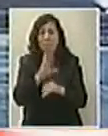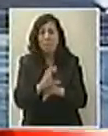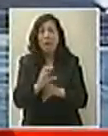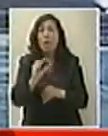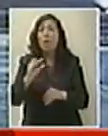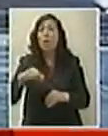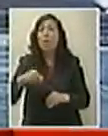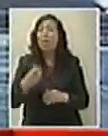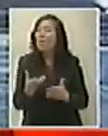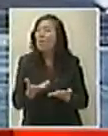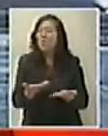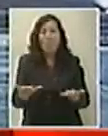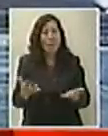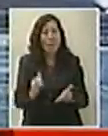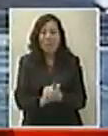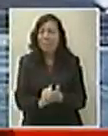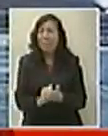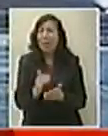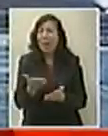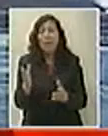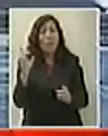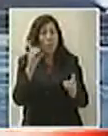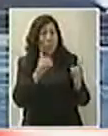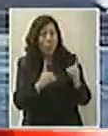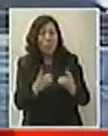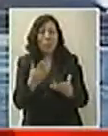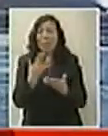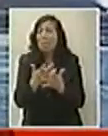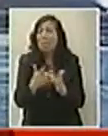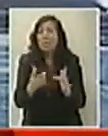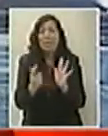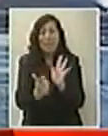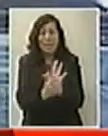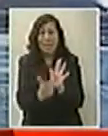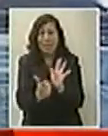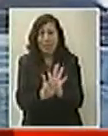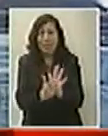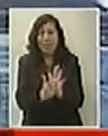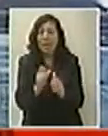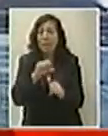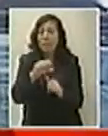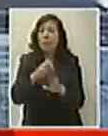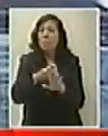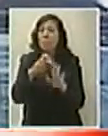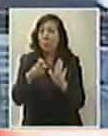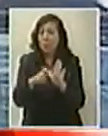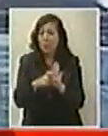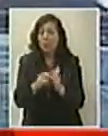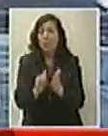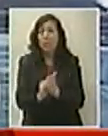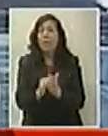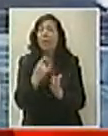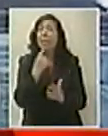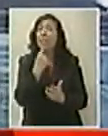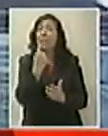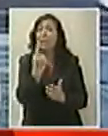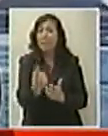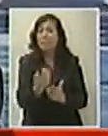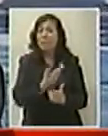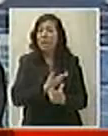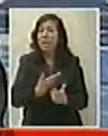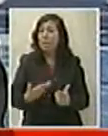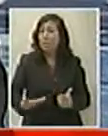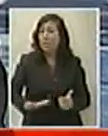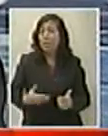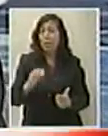Hay inconsistencias, hay dudas, hay vacíos legales en torno a este proyecto y por lo tanto invocamos al